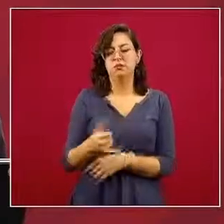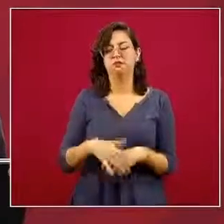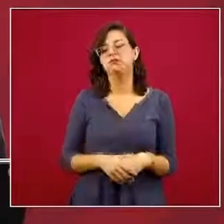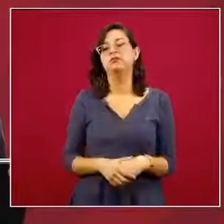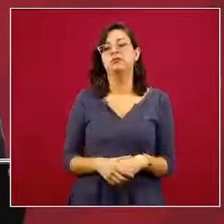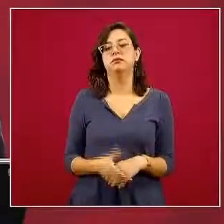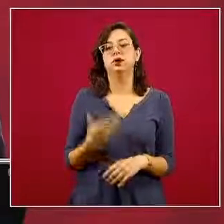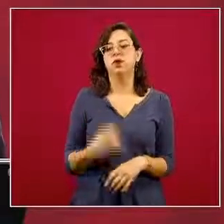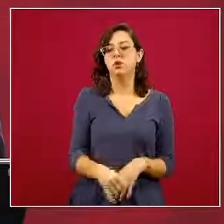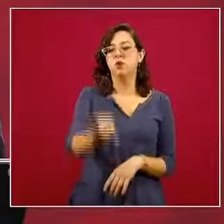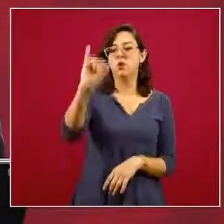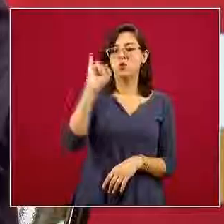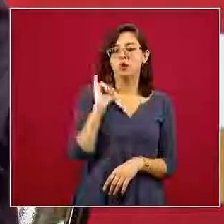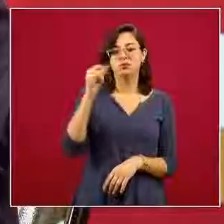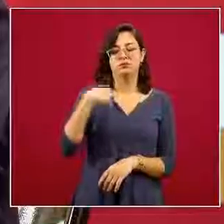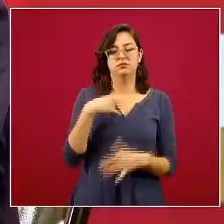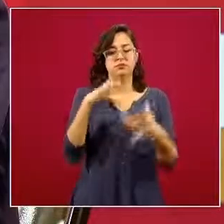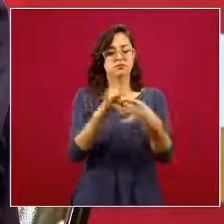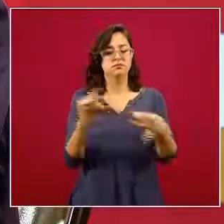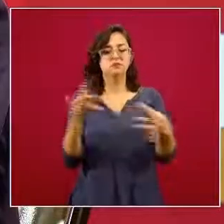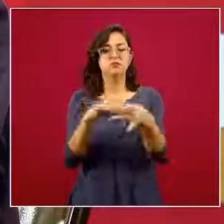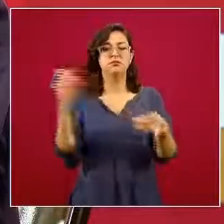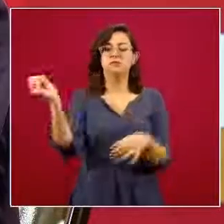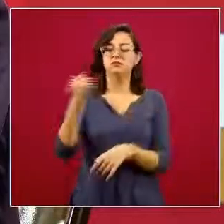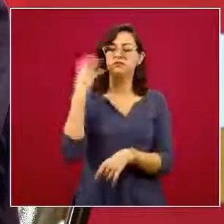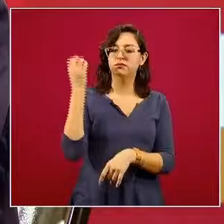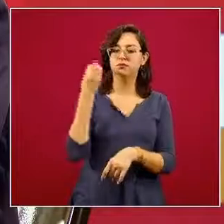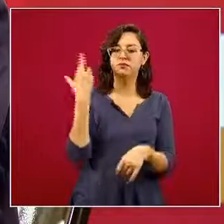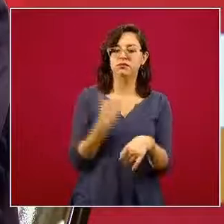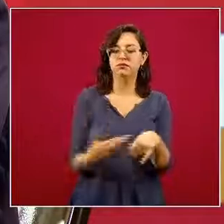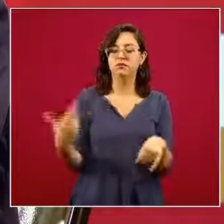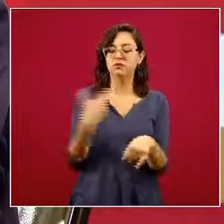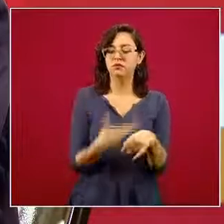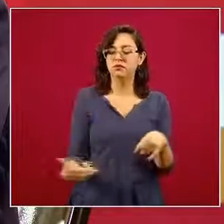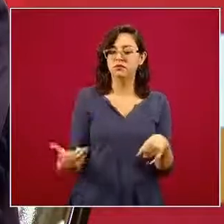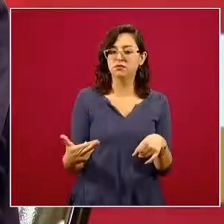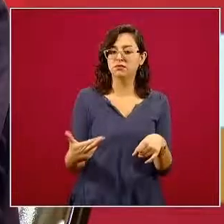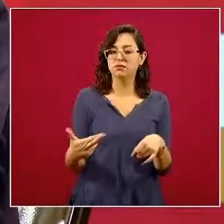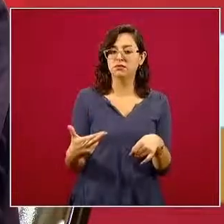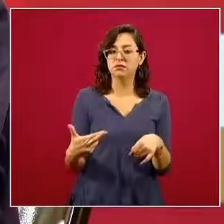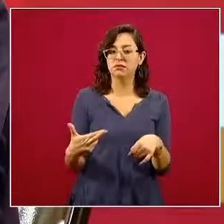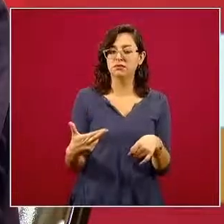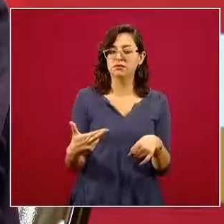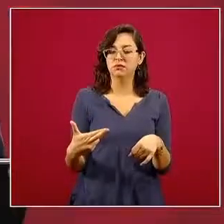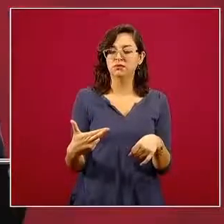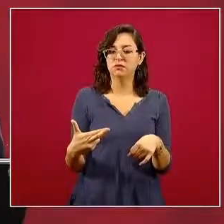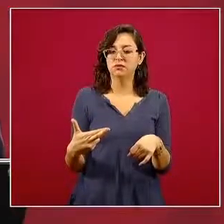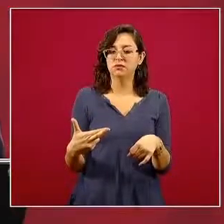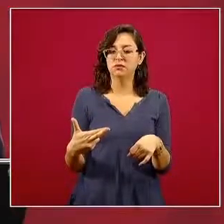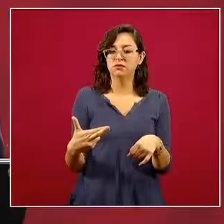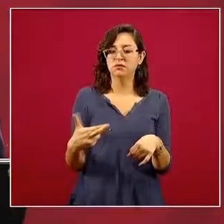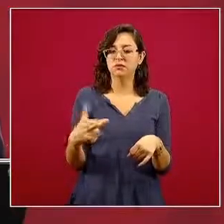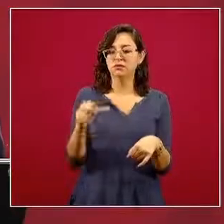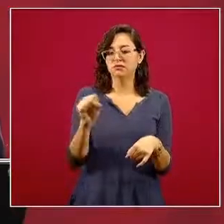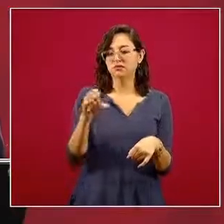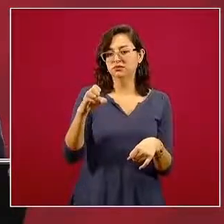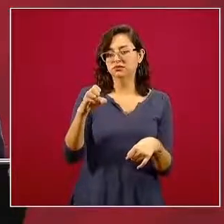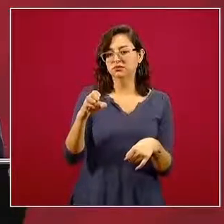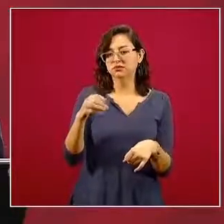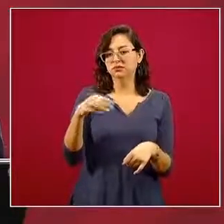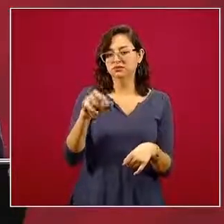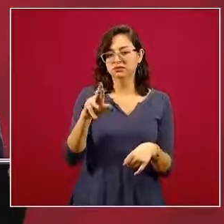que externé el jueves pasado en un foro que organizó la Secretaría de Agricultura y Desarrollo